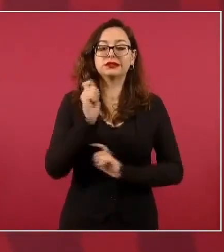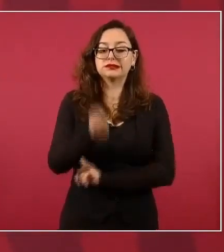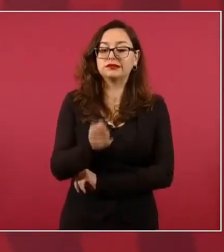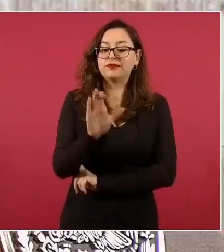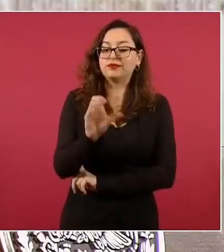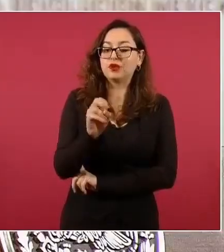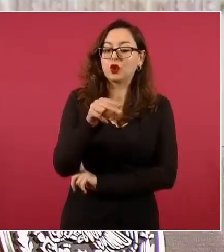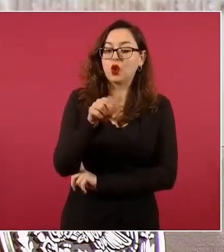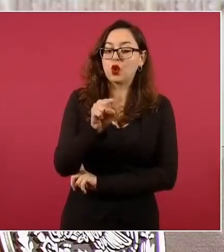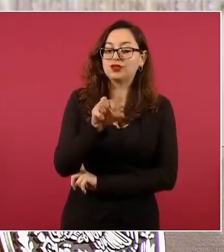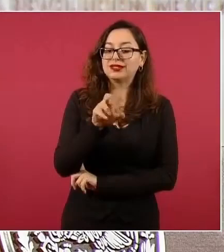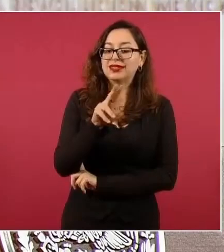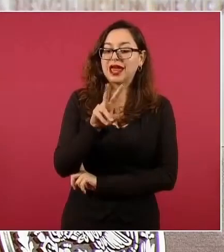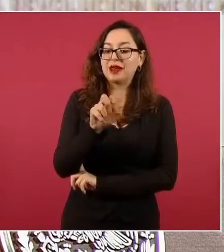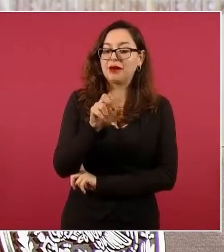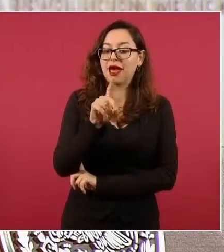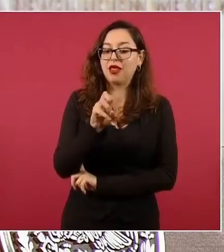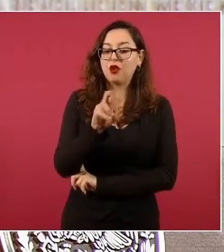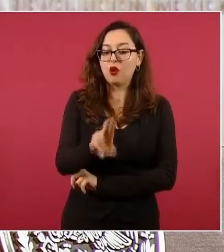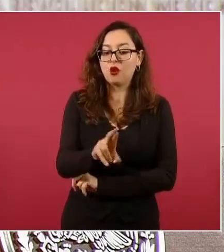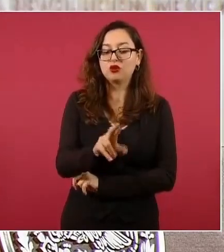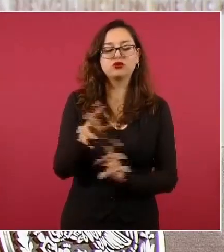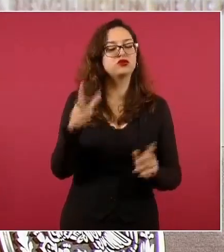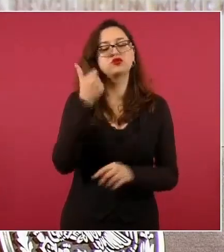En lo económico y en lo político.